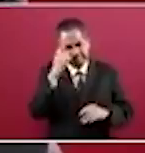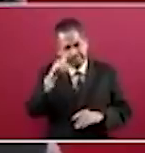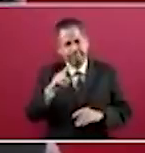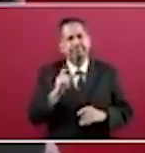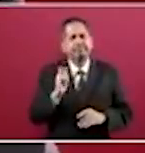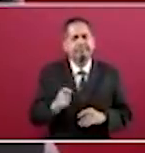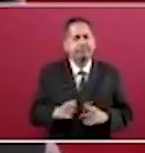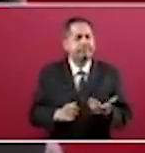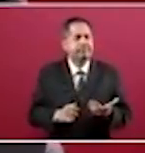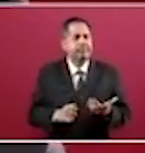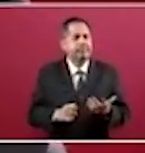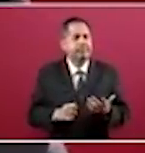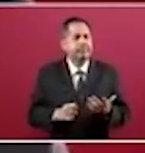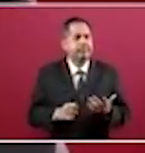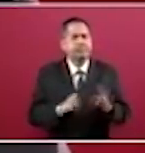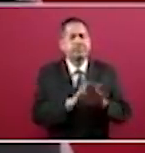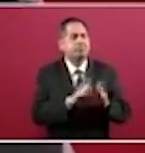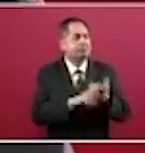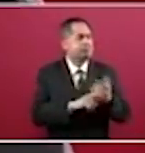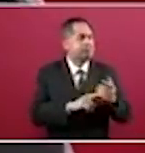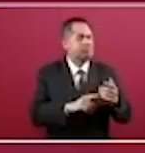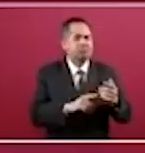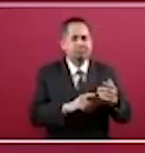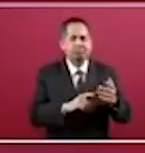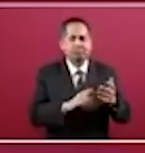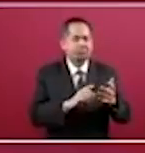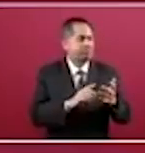enfrentar el problema del